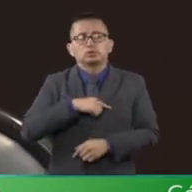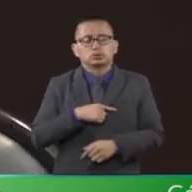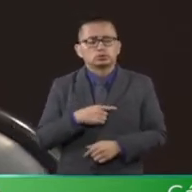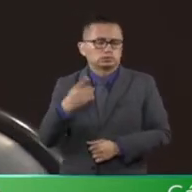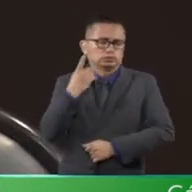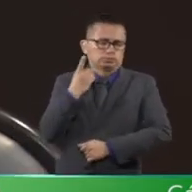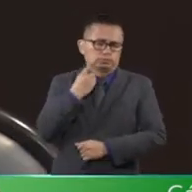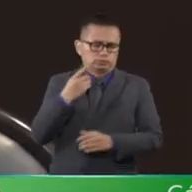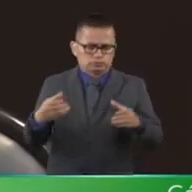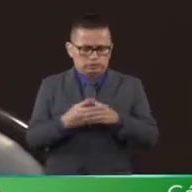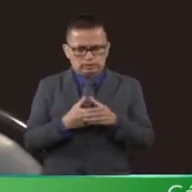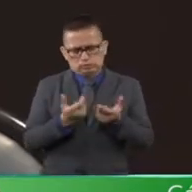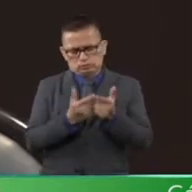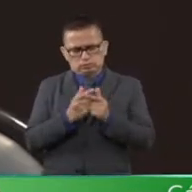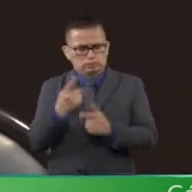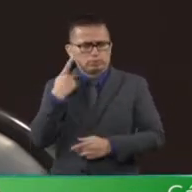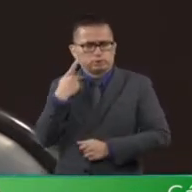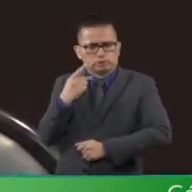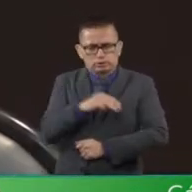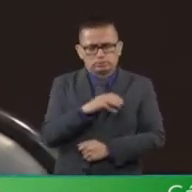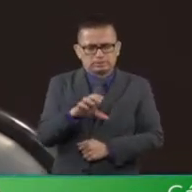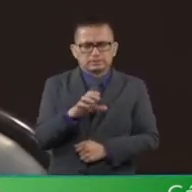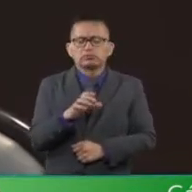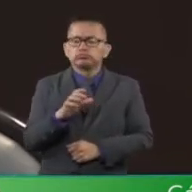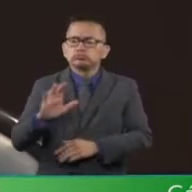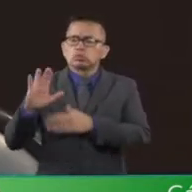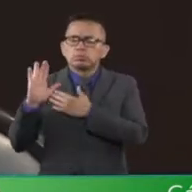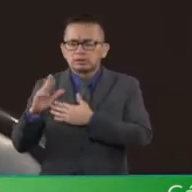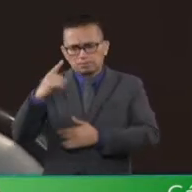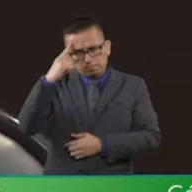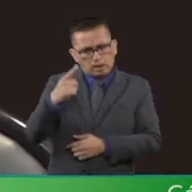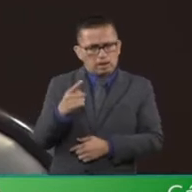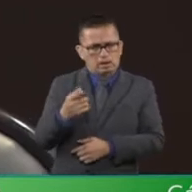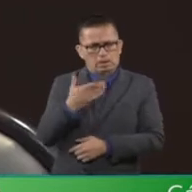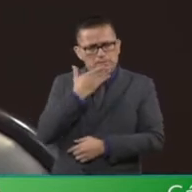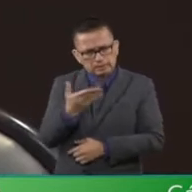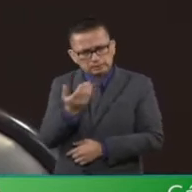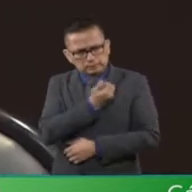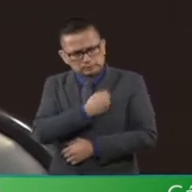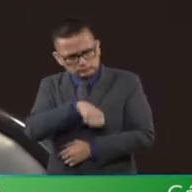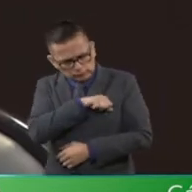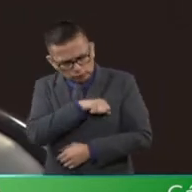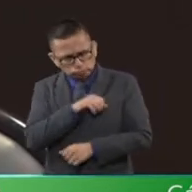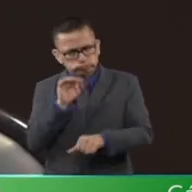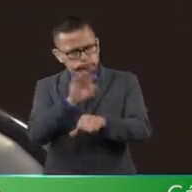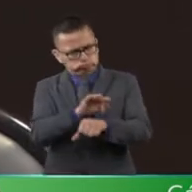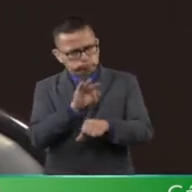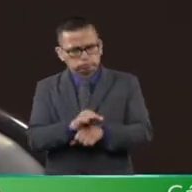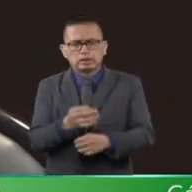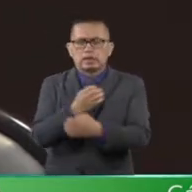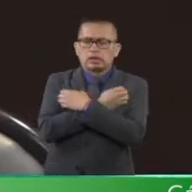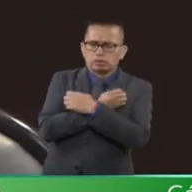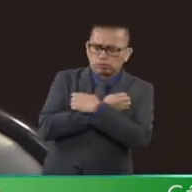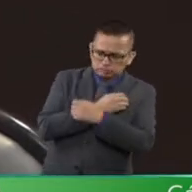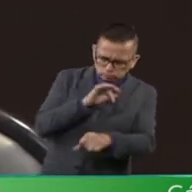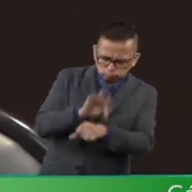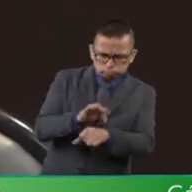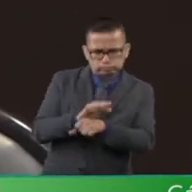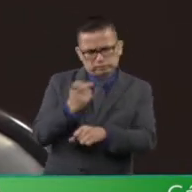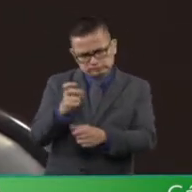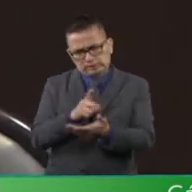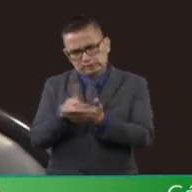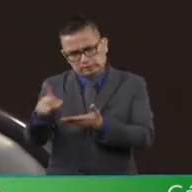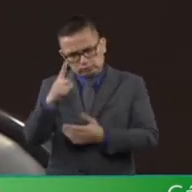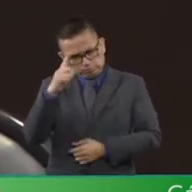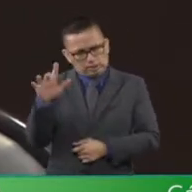comprometidos por impulsar y contribuir a garantizar el derecho a la salud el derecho a la educación y a devolver la tranquilidad que